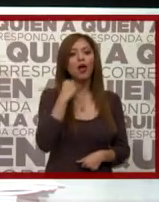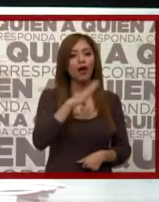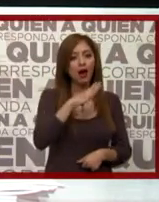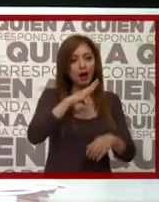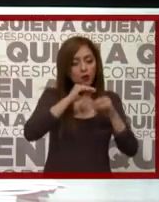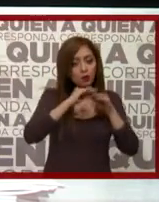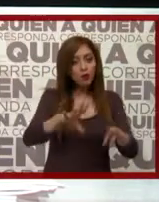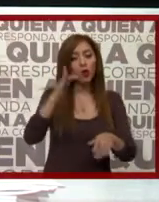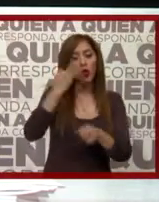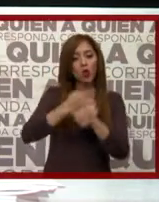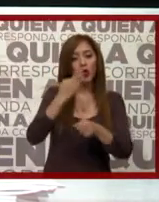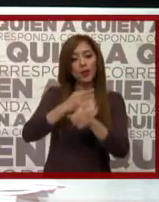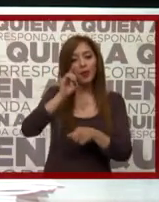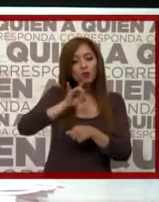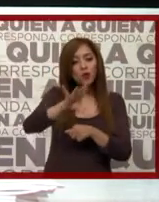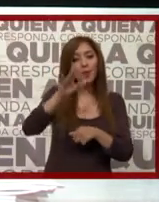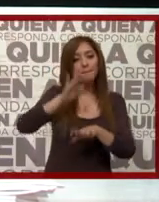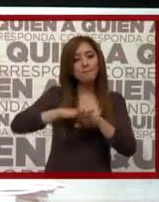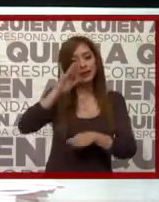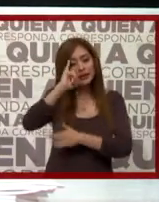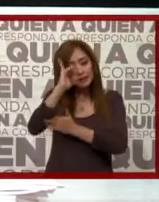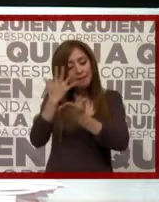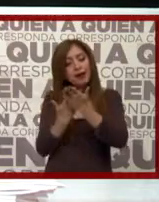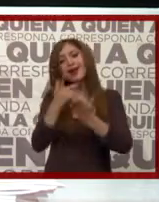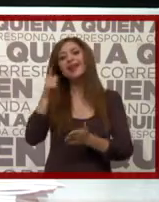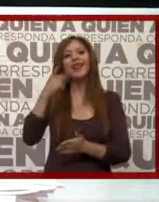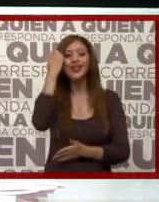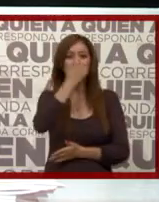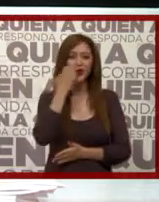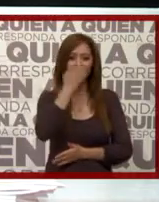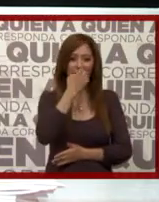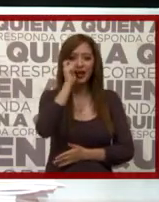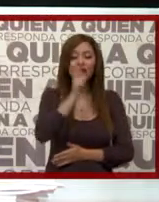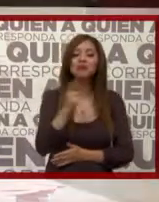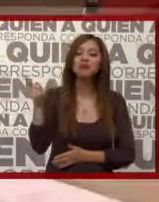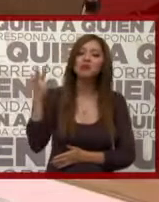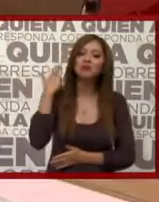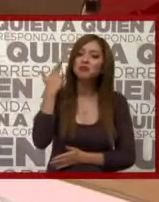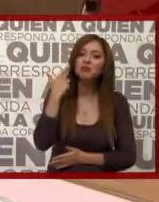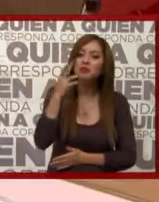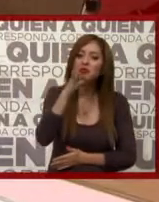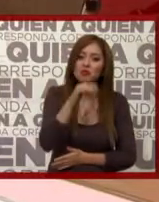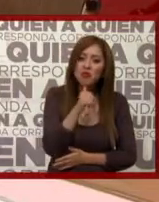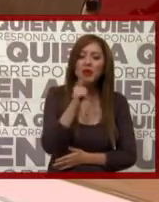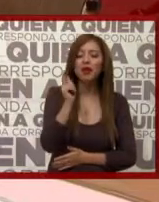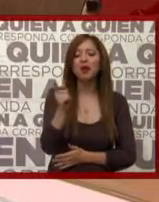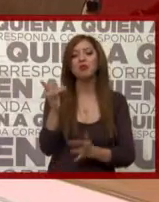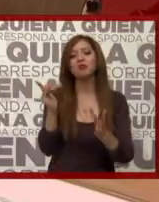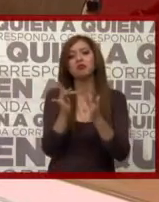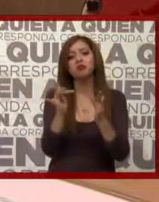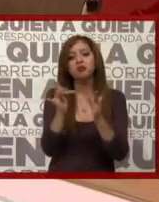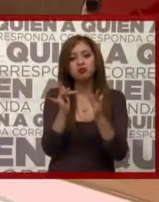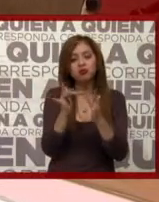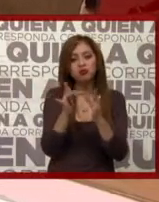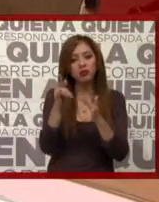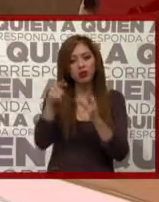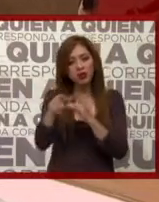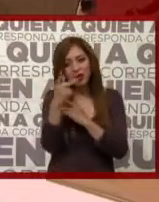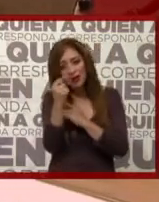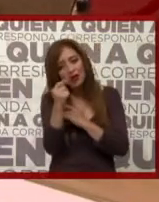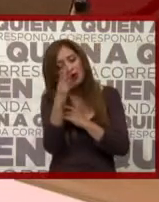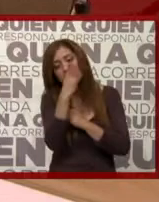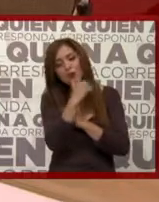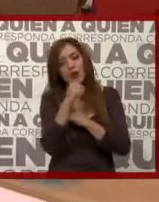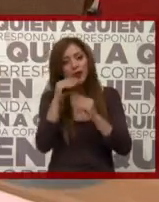Me mandan más imágenes de la escuela que reporté hace un momento. El audio no lo puedo tener aquí. Es una cuestión de cómo transmito para la pantalla y todo eso.